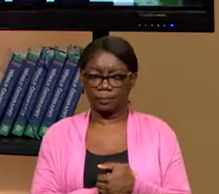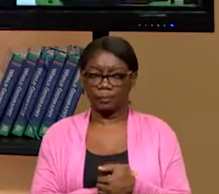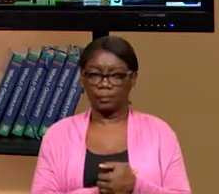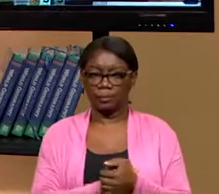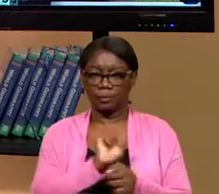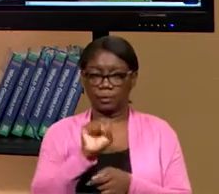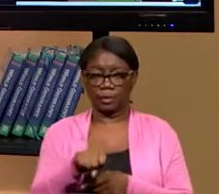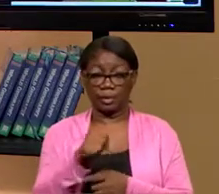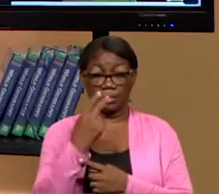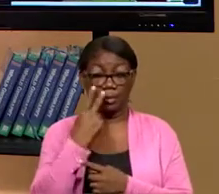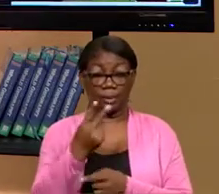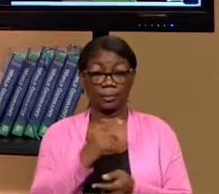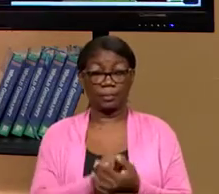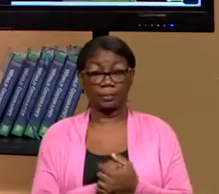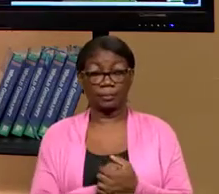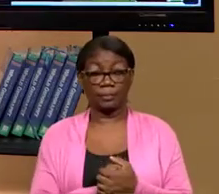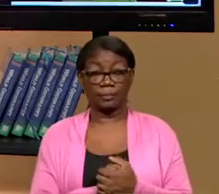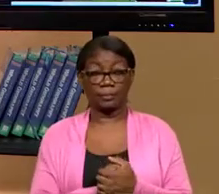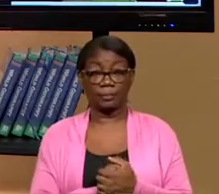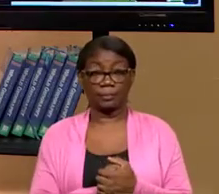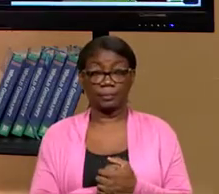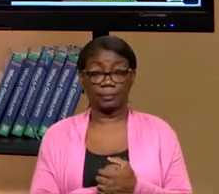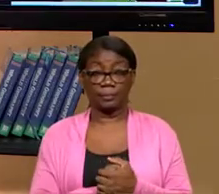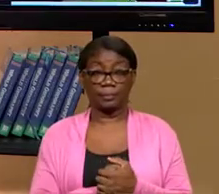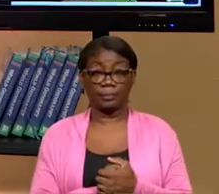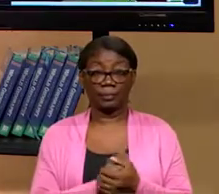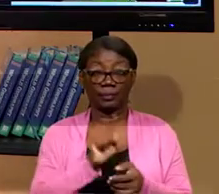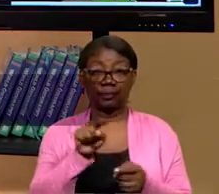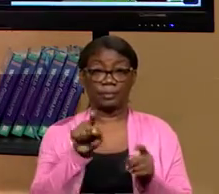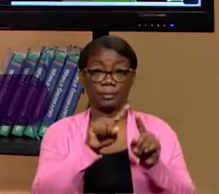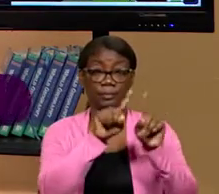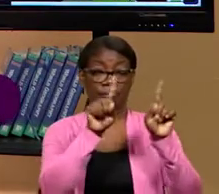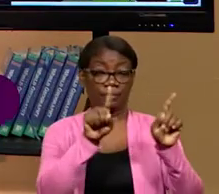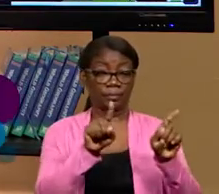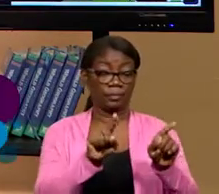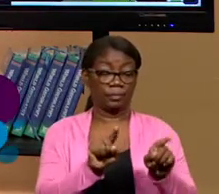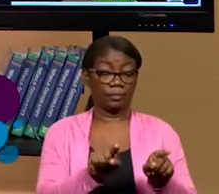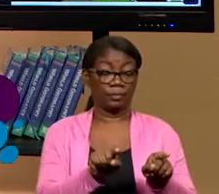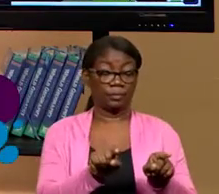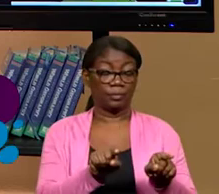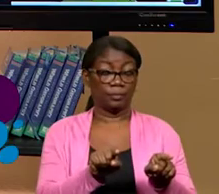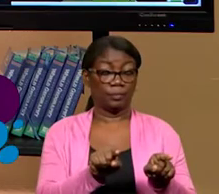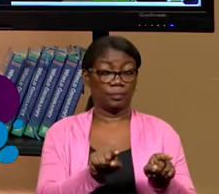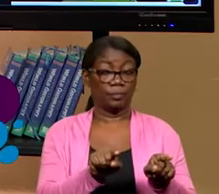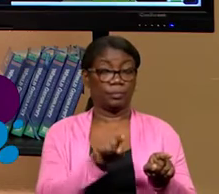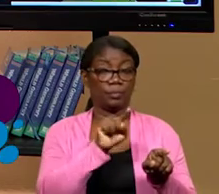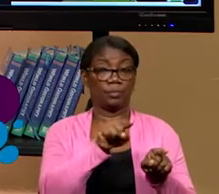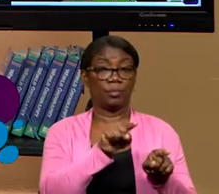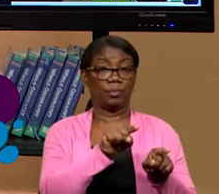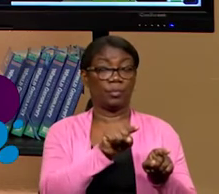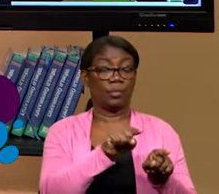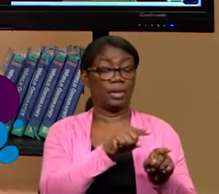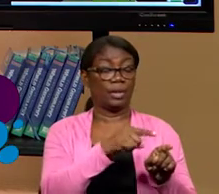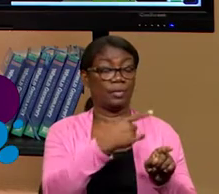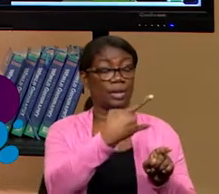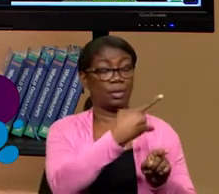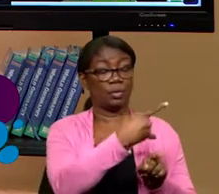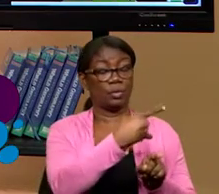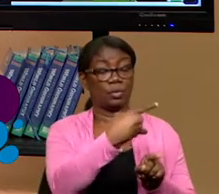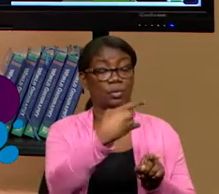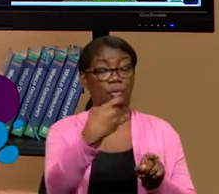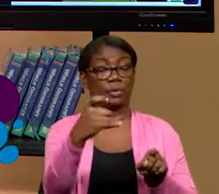observar aquí, en la pantalla, se encarga de llevar la imagen a